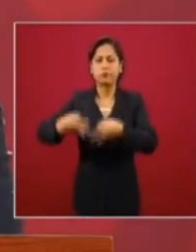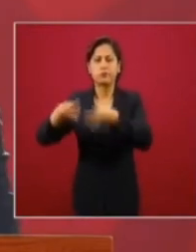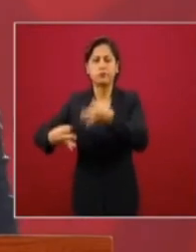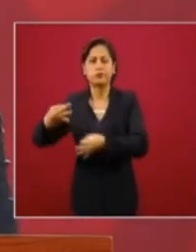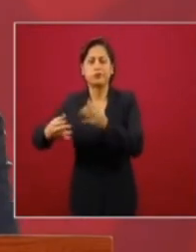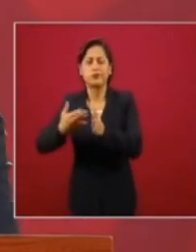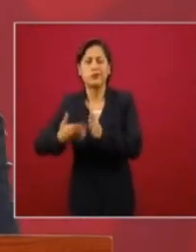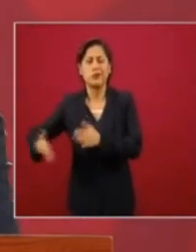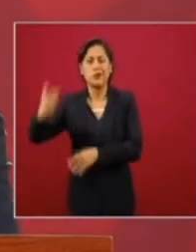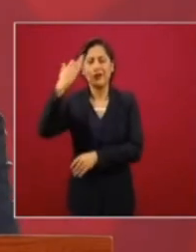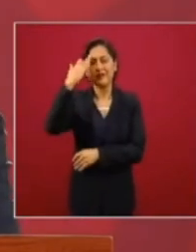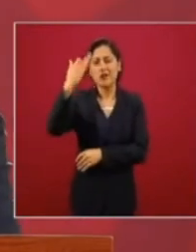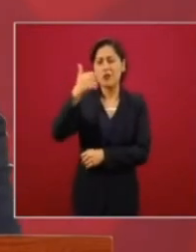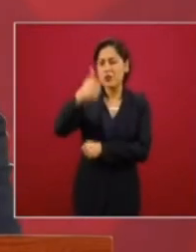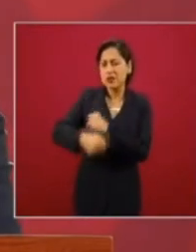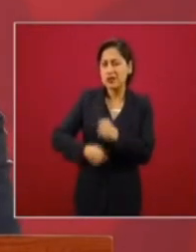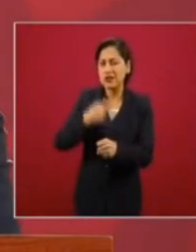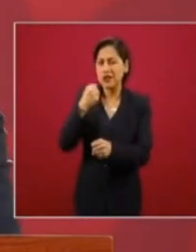final